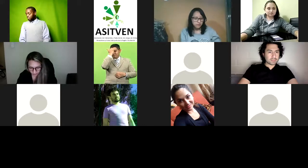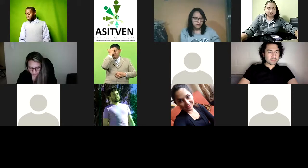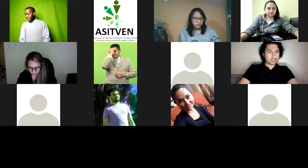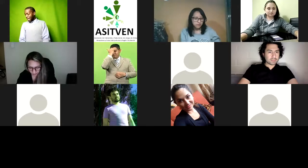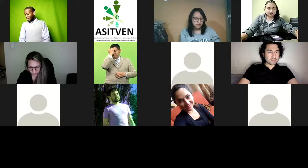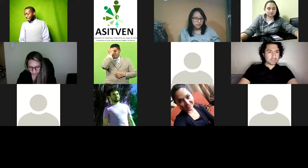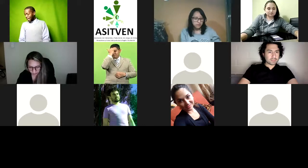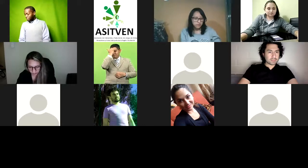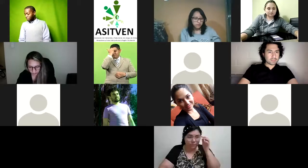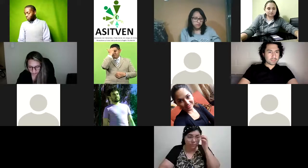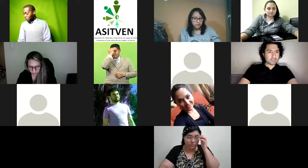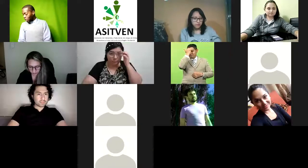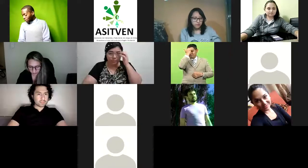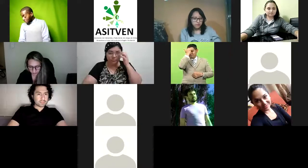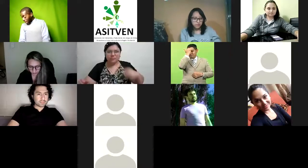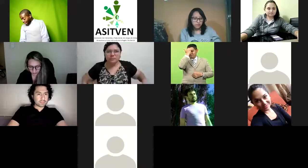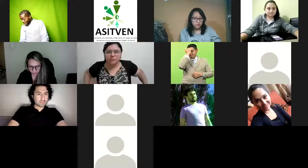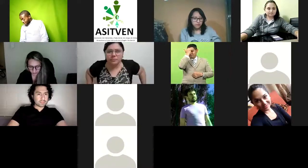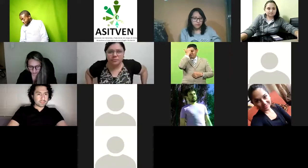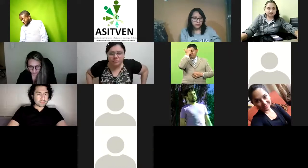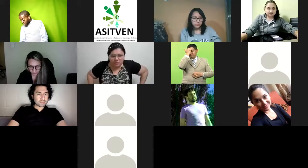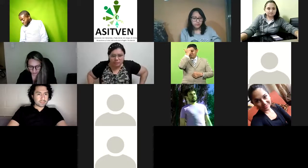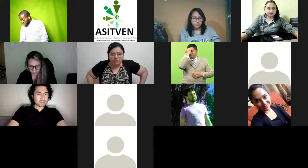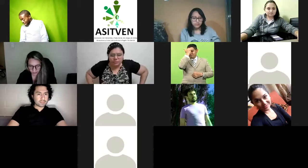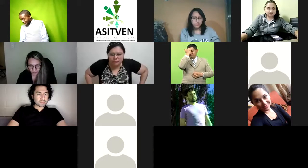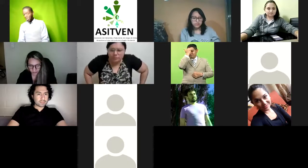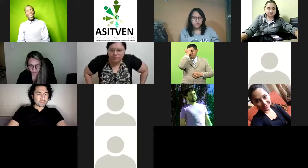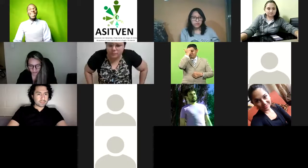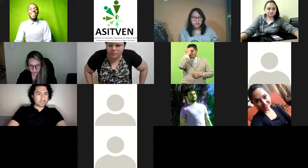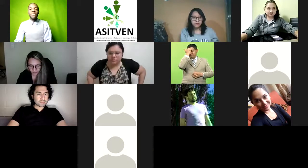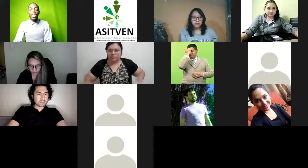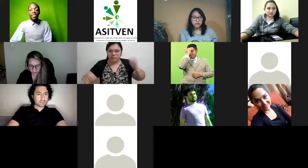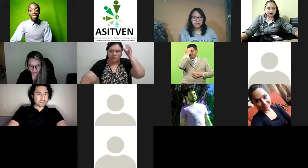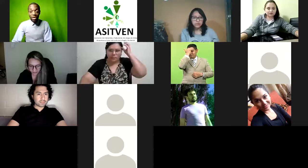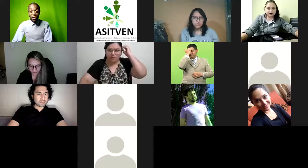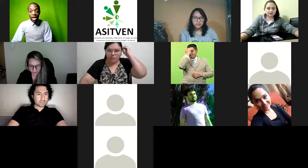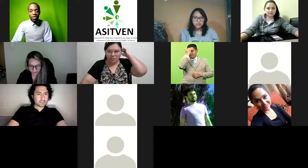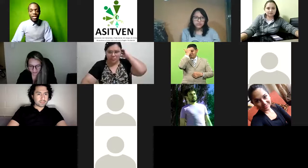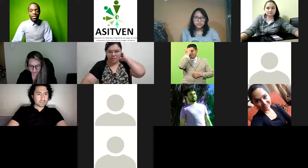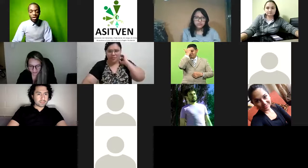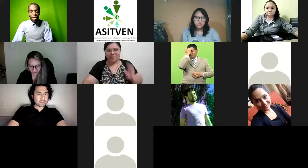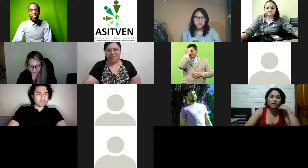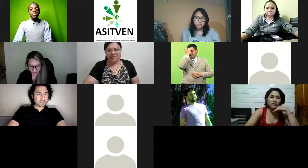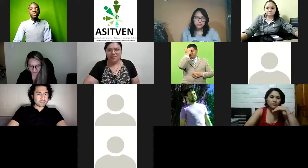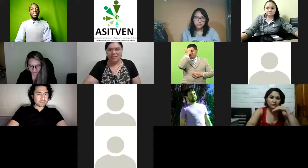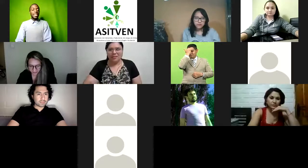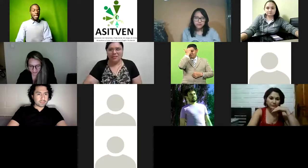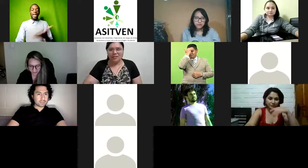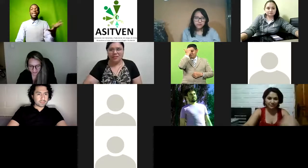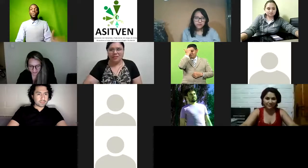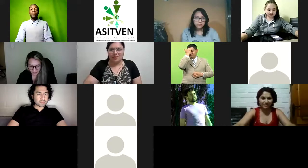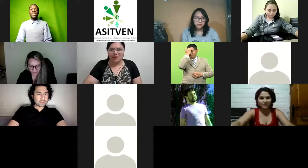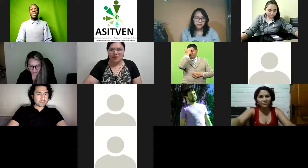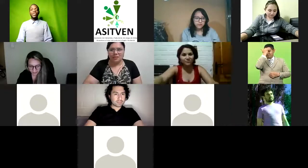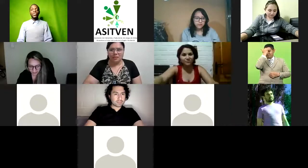Bien, yo me voy a tomar el privilegio de ver cada video, ¿ok? Con atención. Y